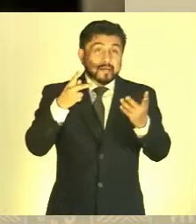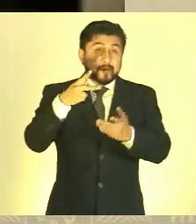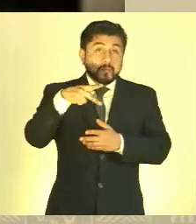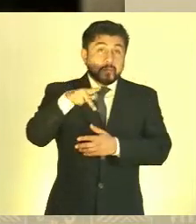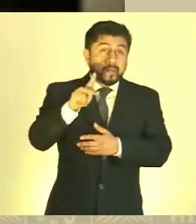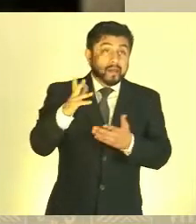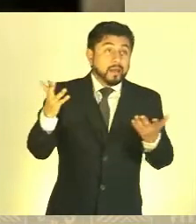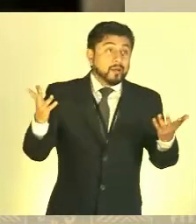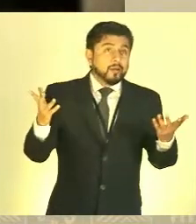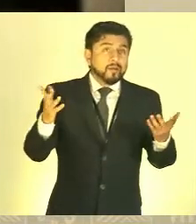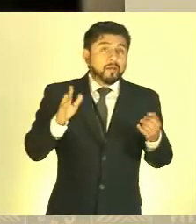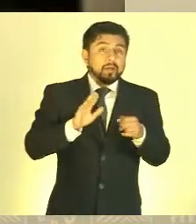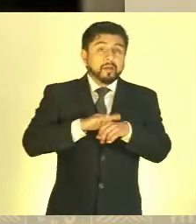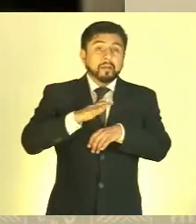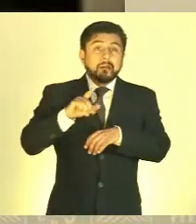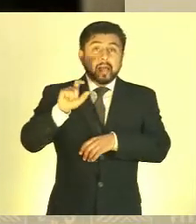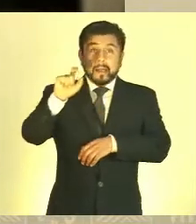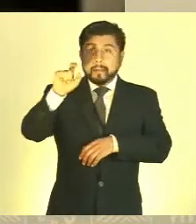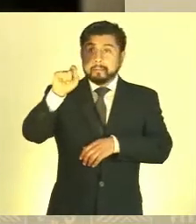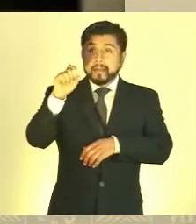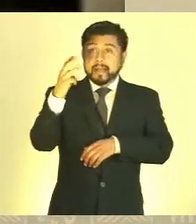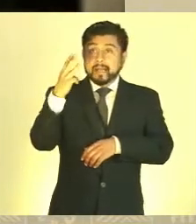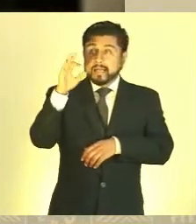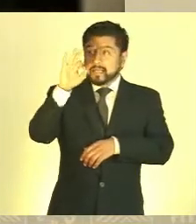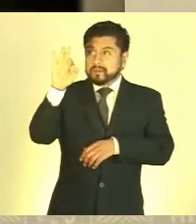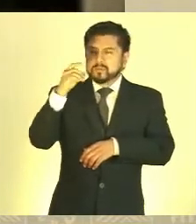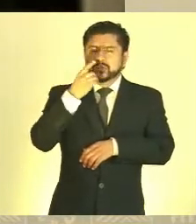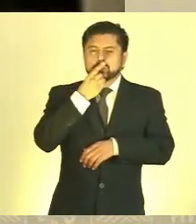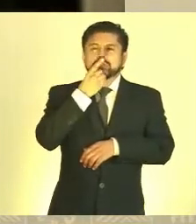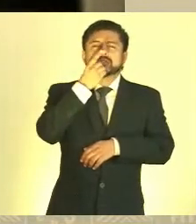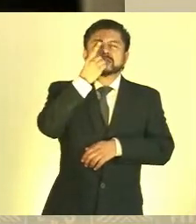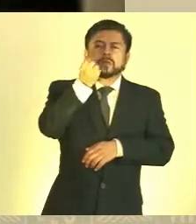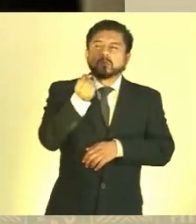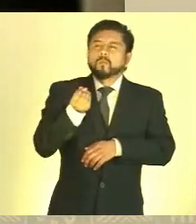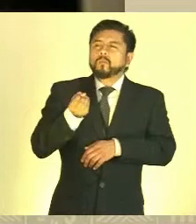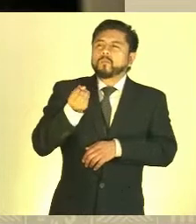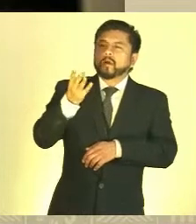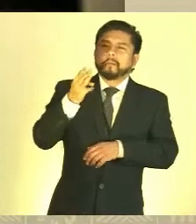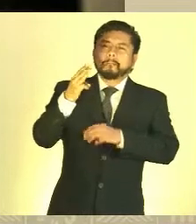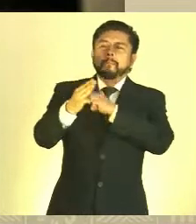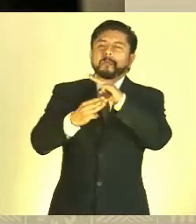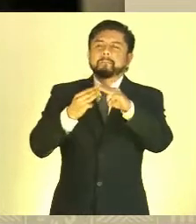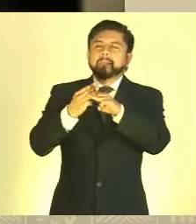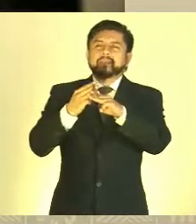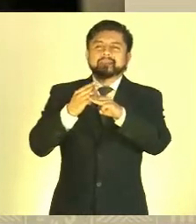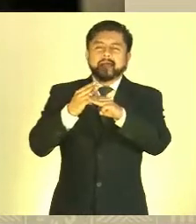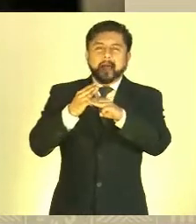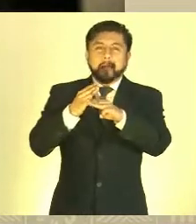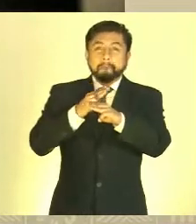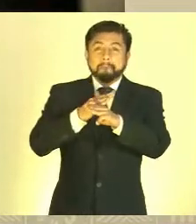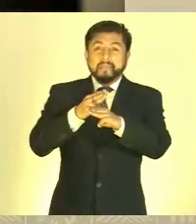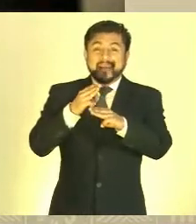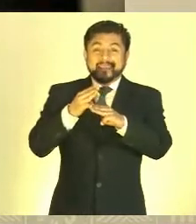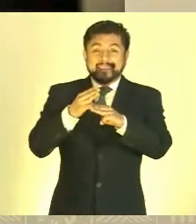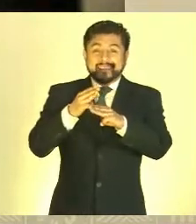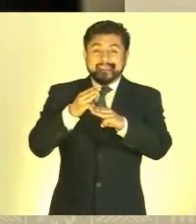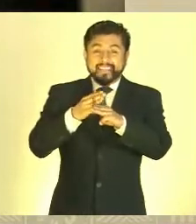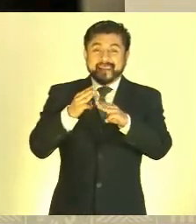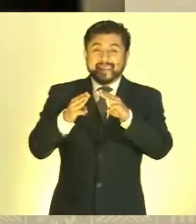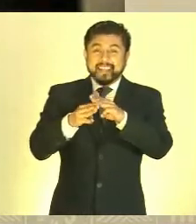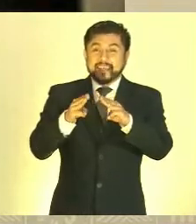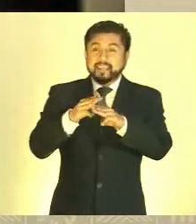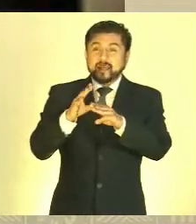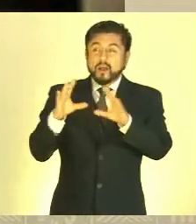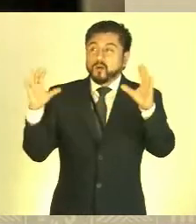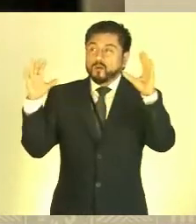un 23% que llamamos materia oscura, y la llamamos oscura porque no tenemos ni idea